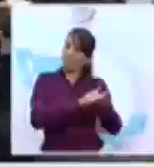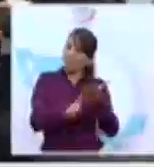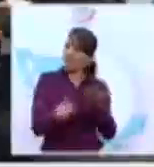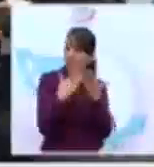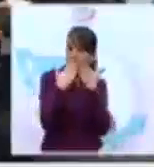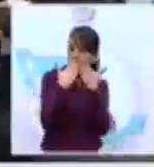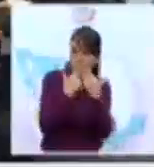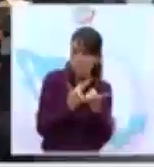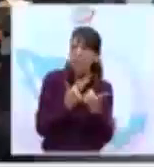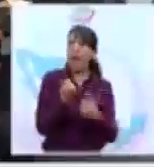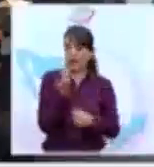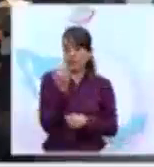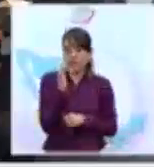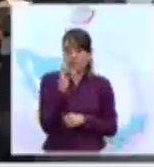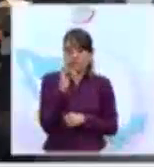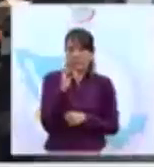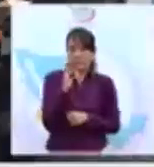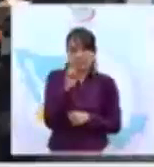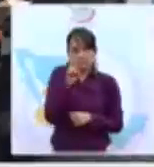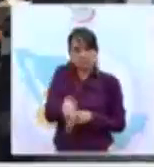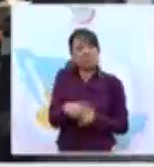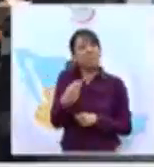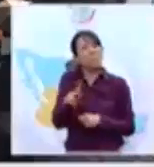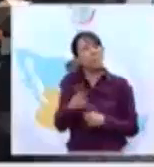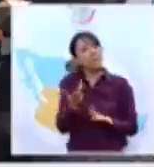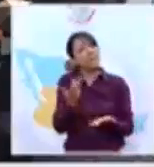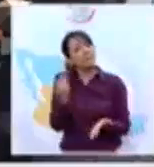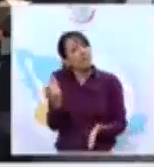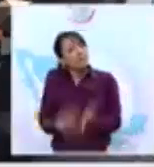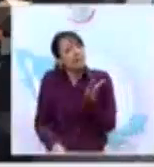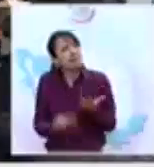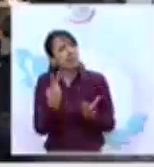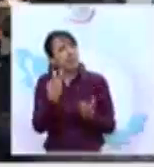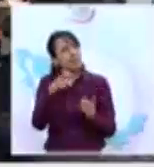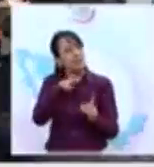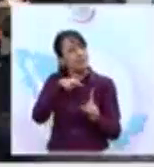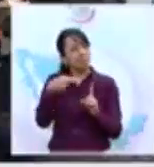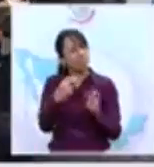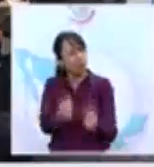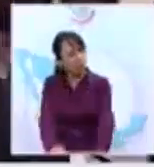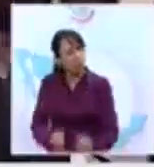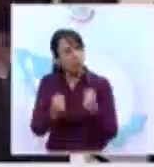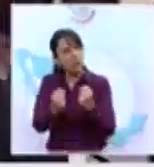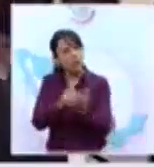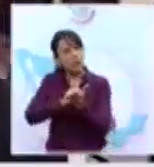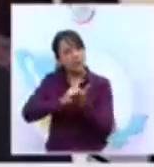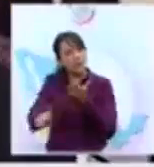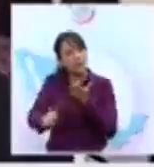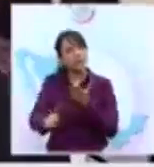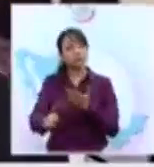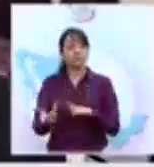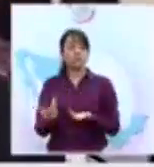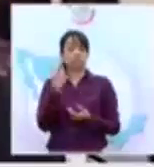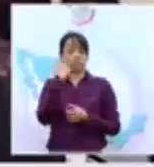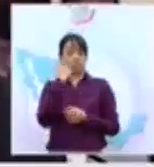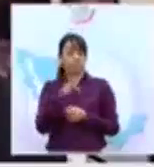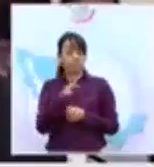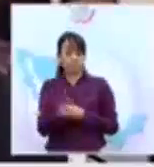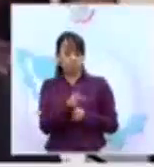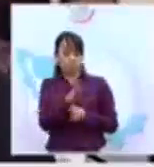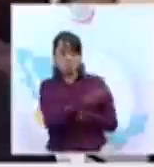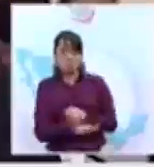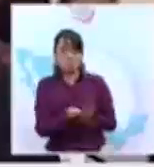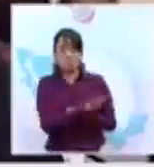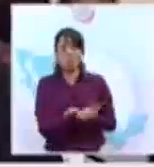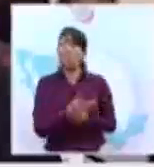una definición muy pobre de derechos, ¿no? La afiliación a Seguro Popular ya se considera como garantía del derecho